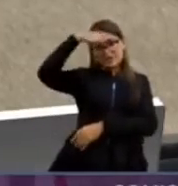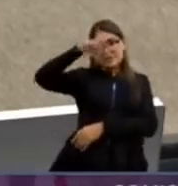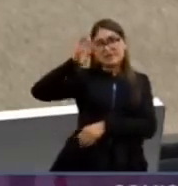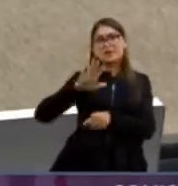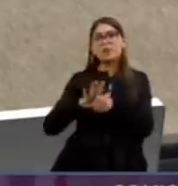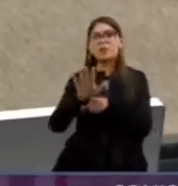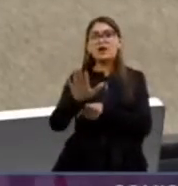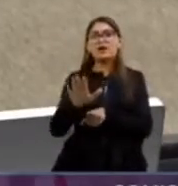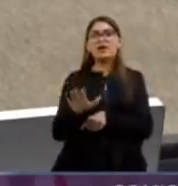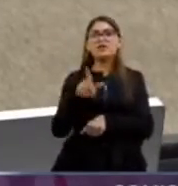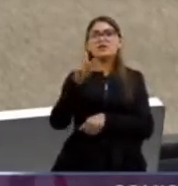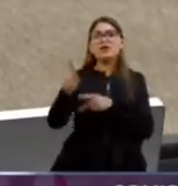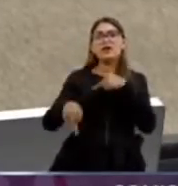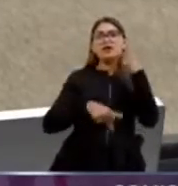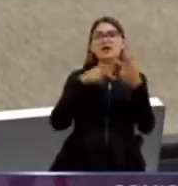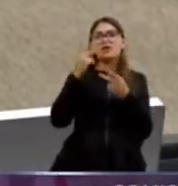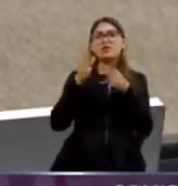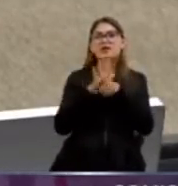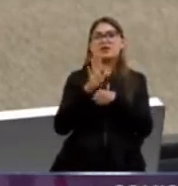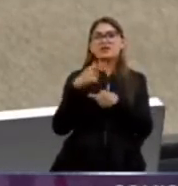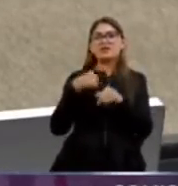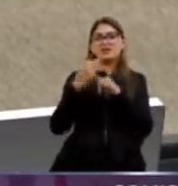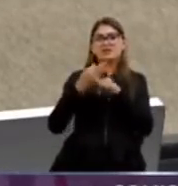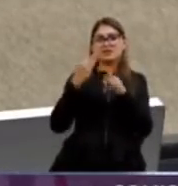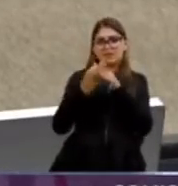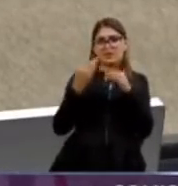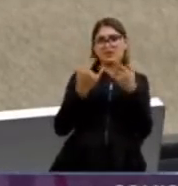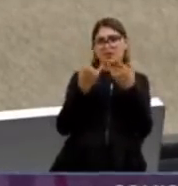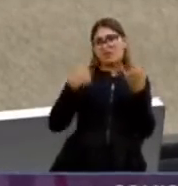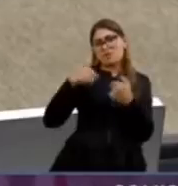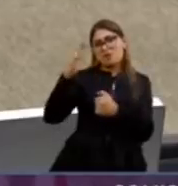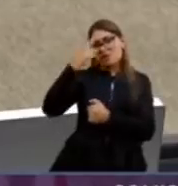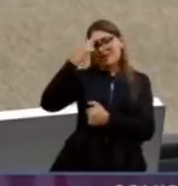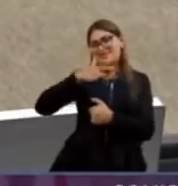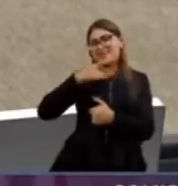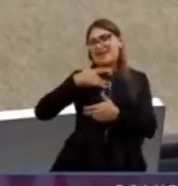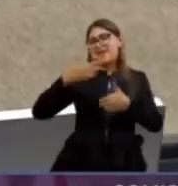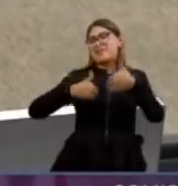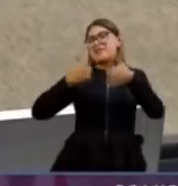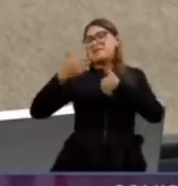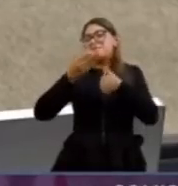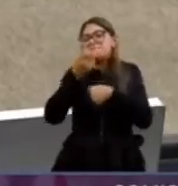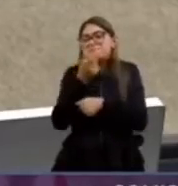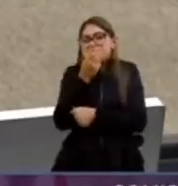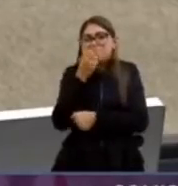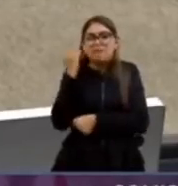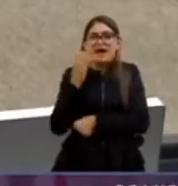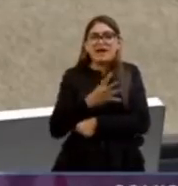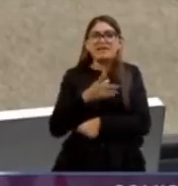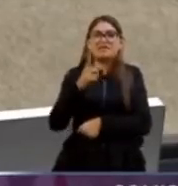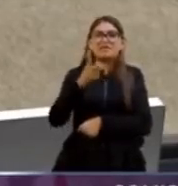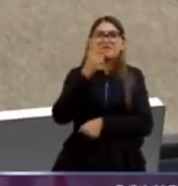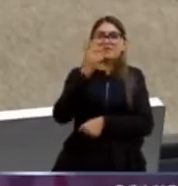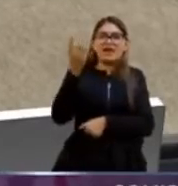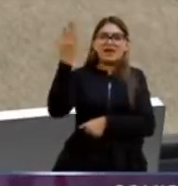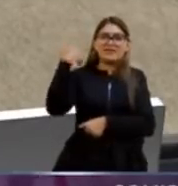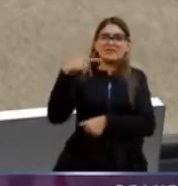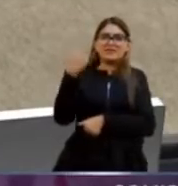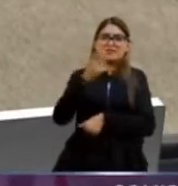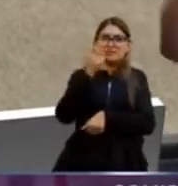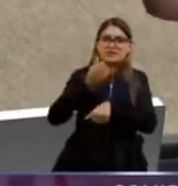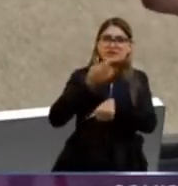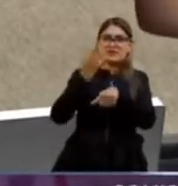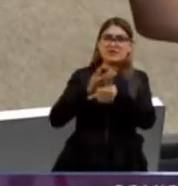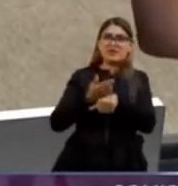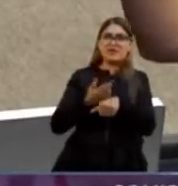discursos. Por ejemplo, voy a recordar una anécdota aquí que fue muy divertida en la 64. Aquel presupuesto en donde una de tus secretarias